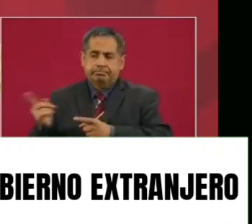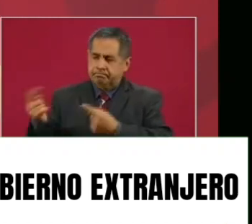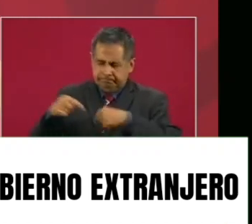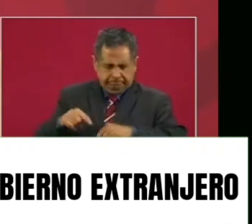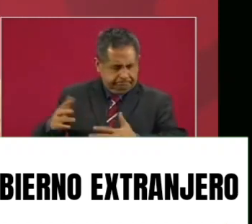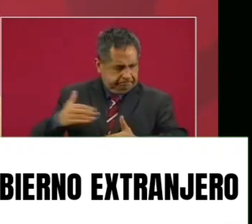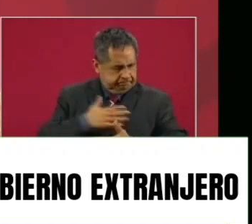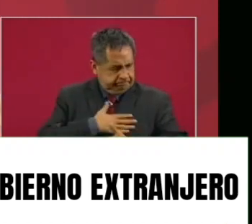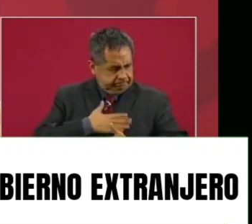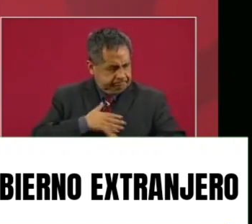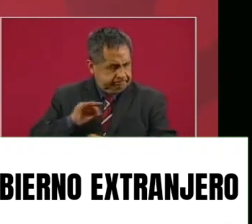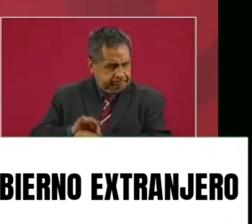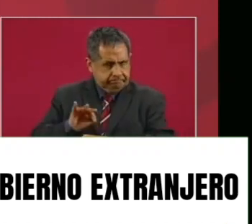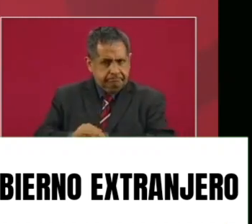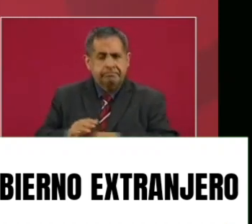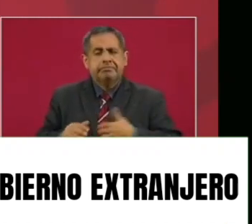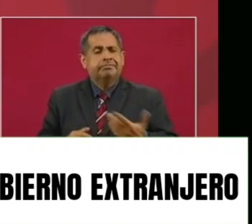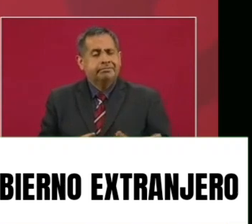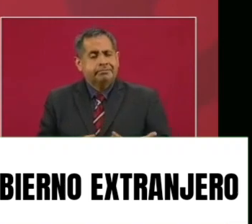darle